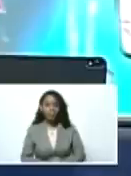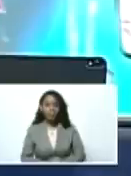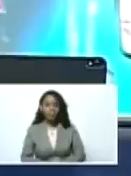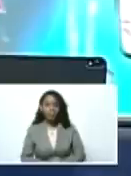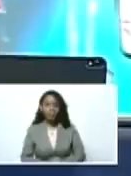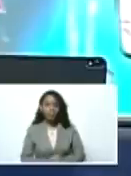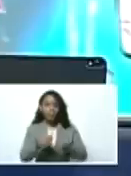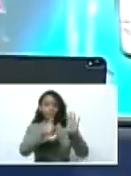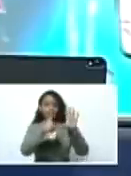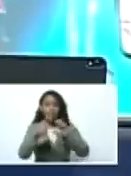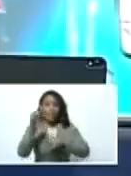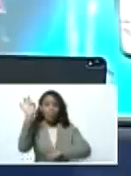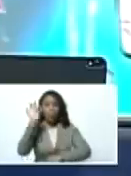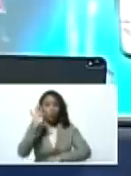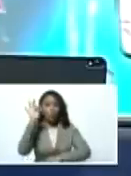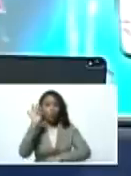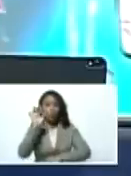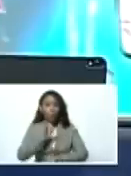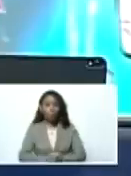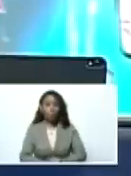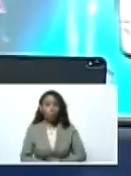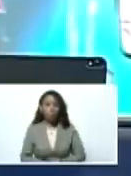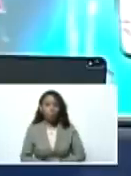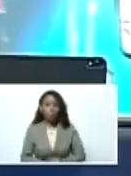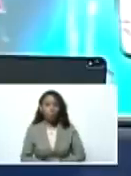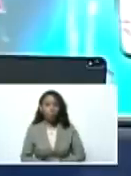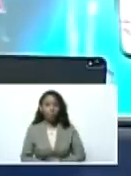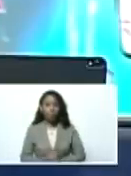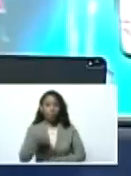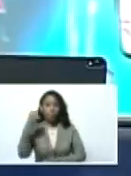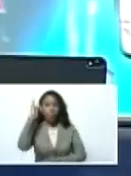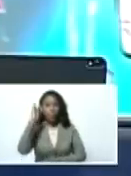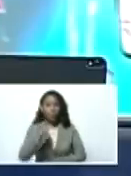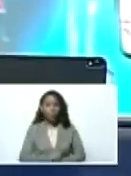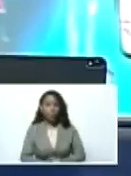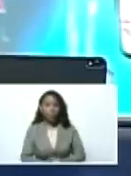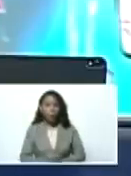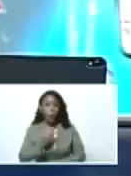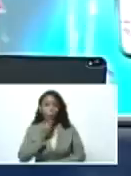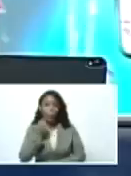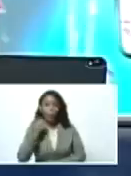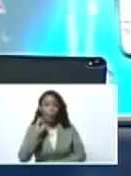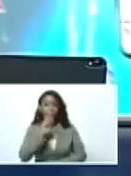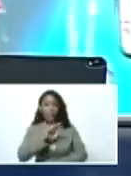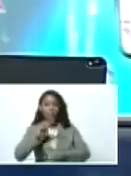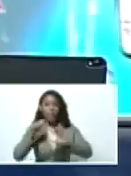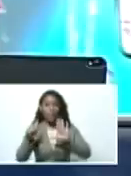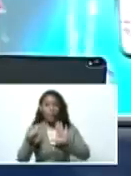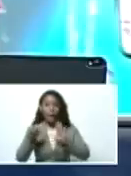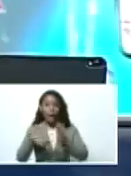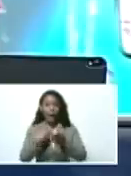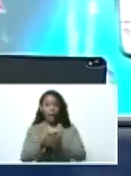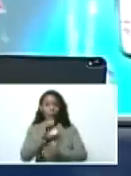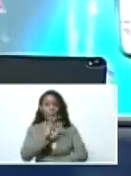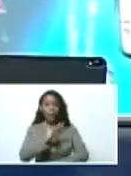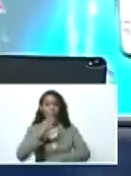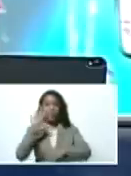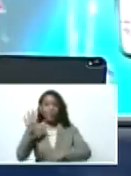El 60% son jóvenes de 26 a 45